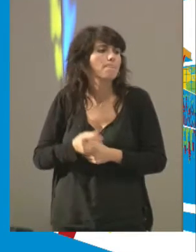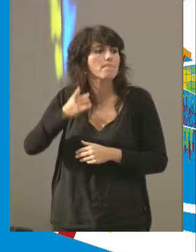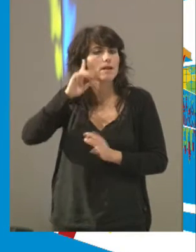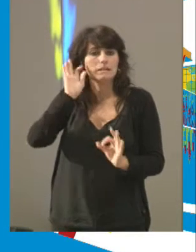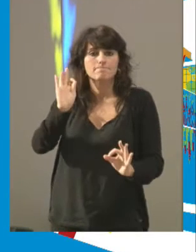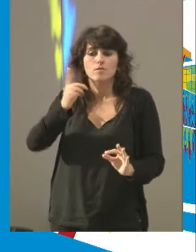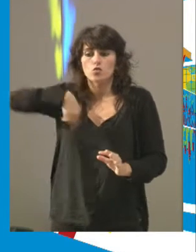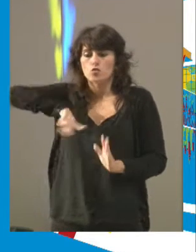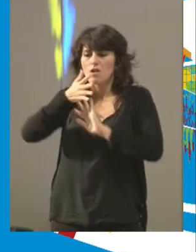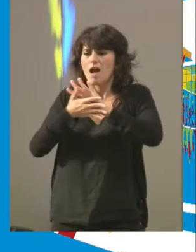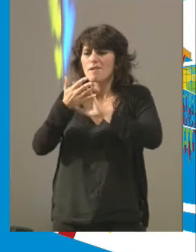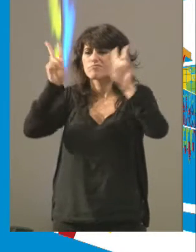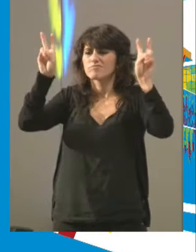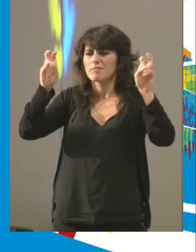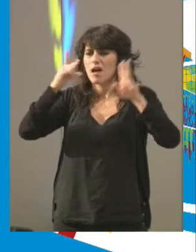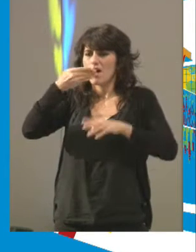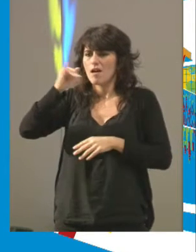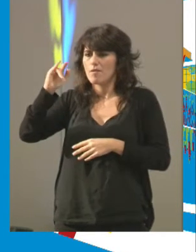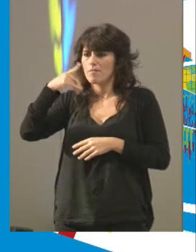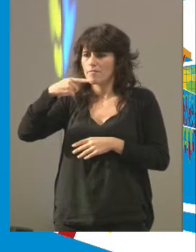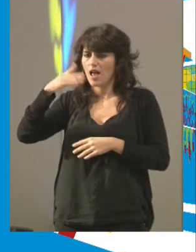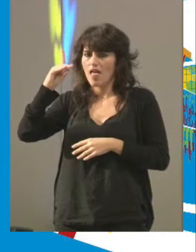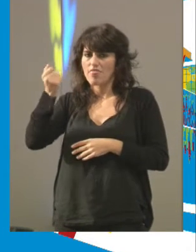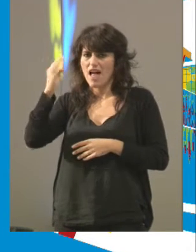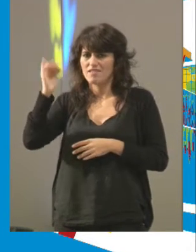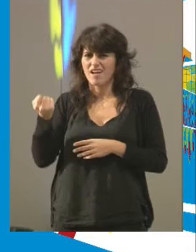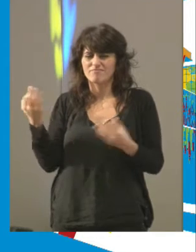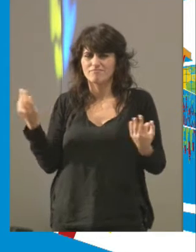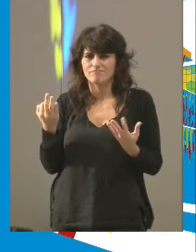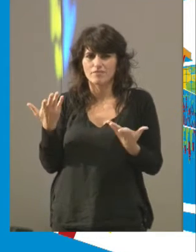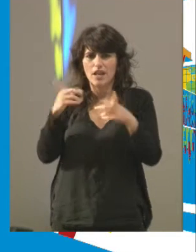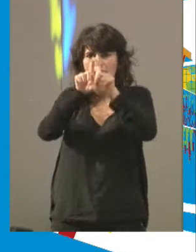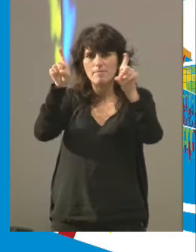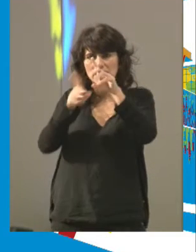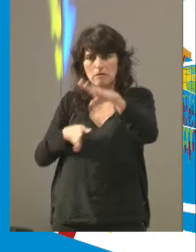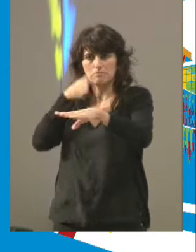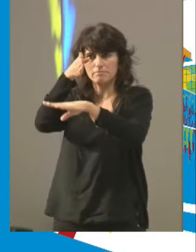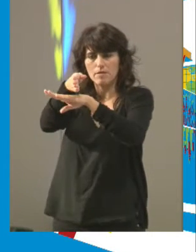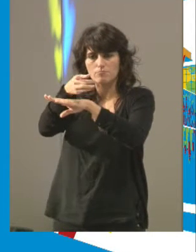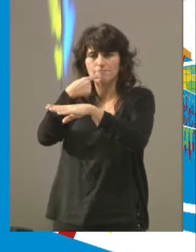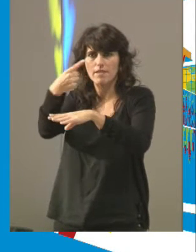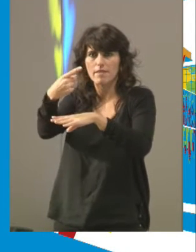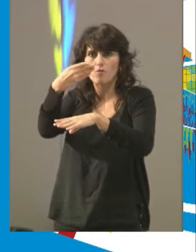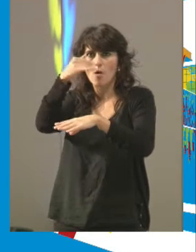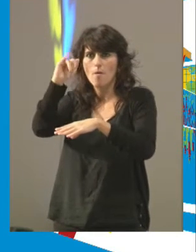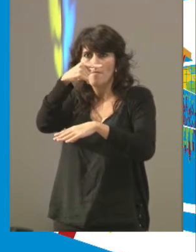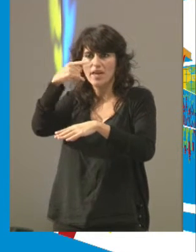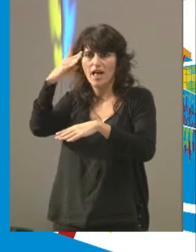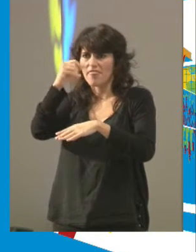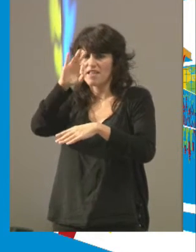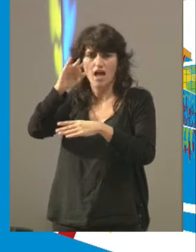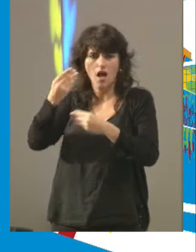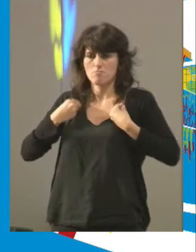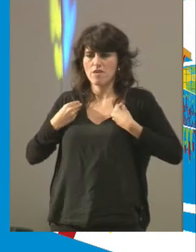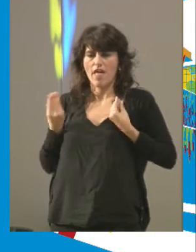nosotros cuando hablamos del Big Data, claro, nosotros vamos a una empresa y le decimos, esto del Big Data te soluciona la vida.